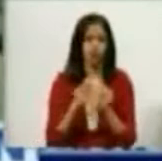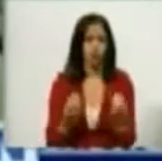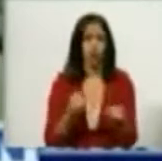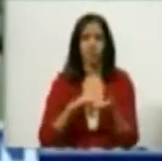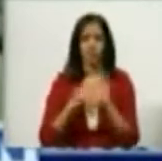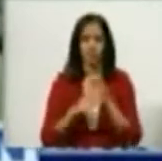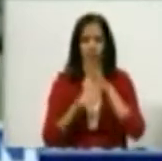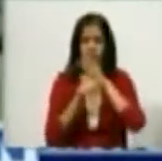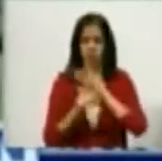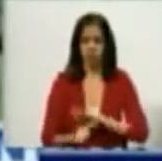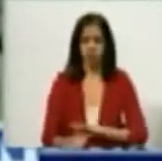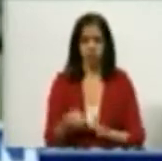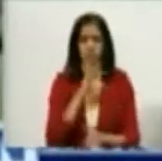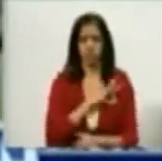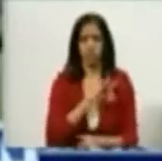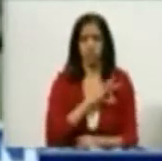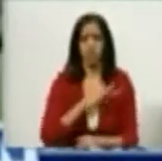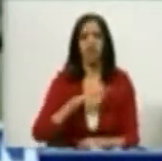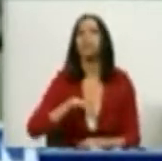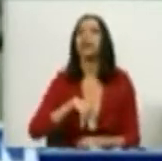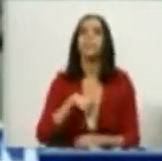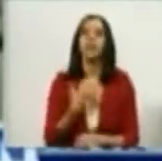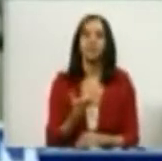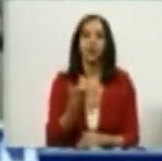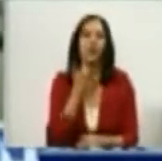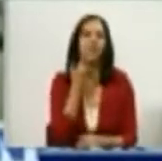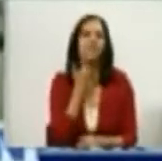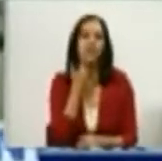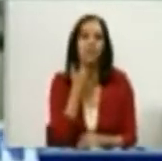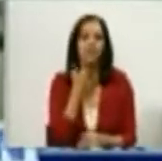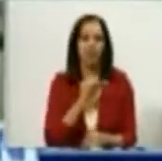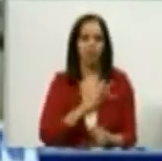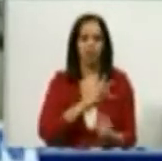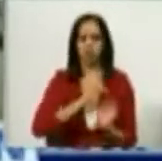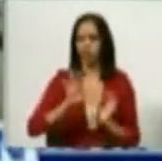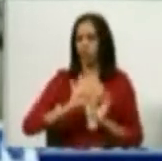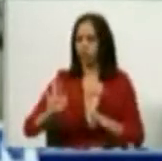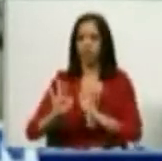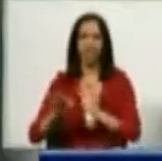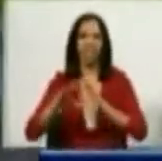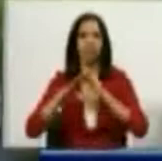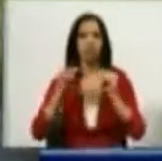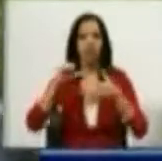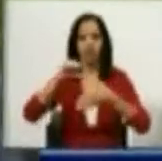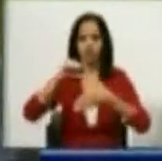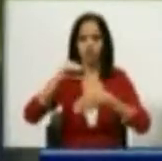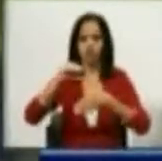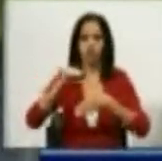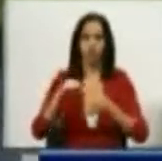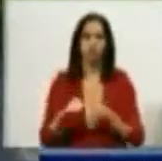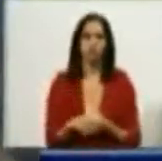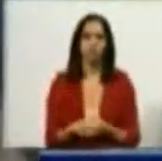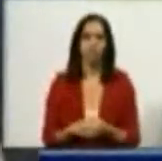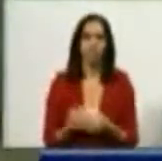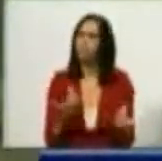degradación social que puede ser una enfermedad contagiosa en toda América Latina